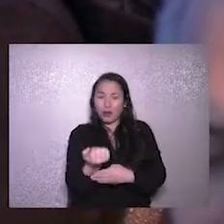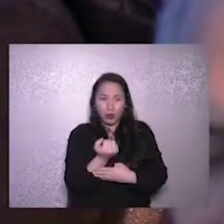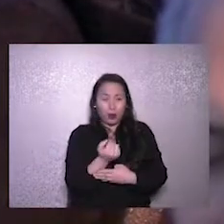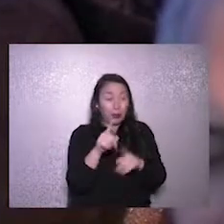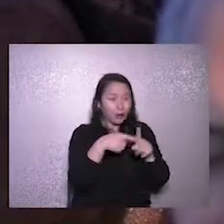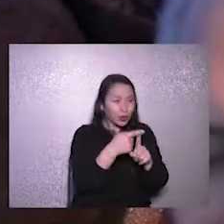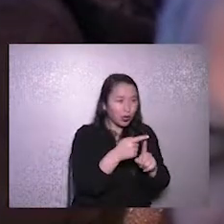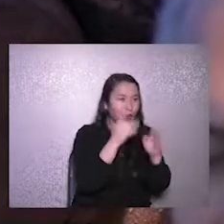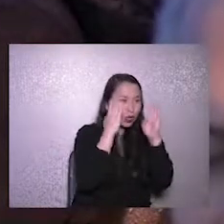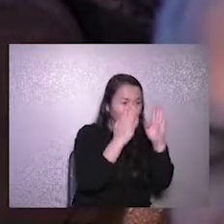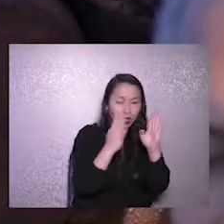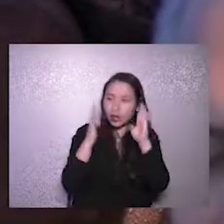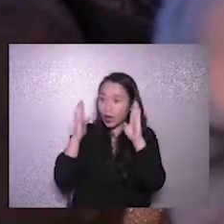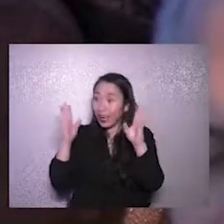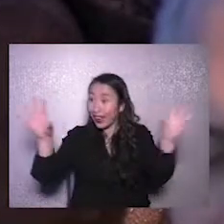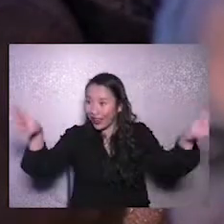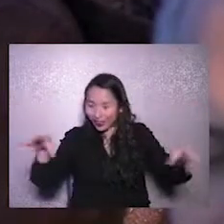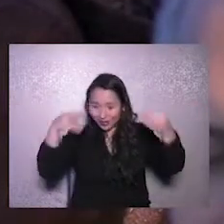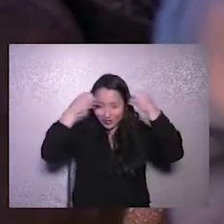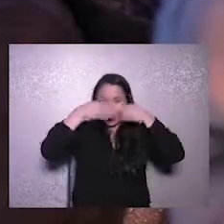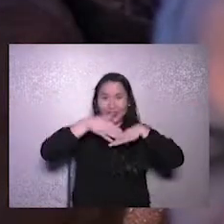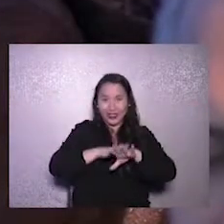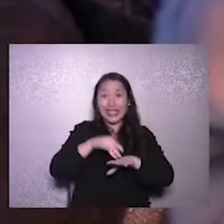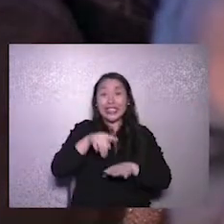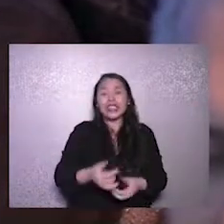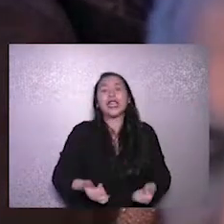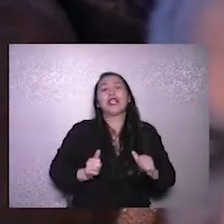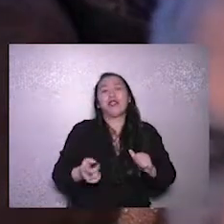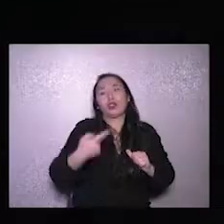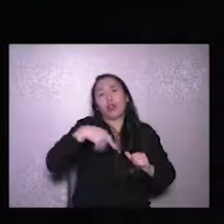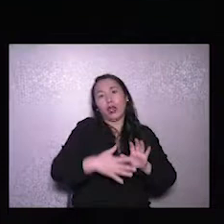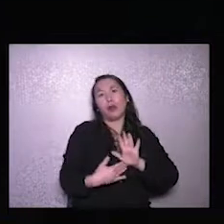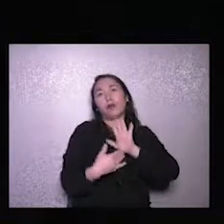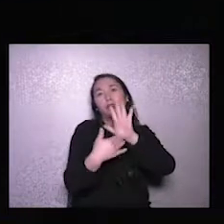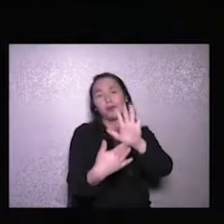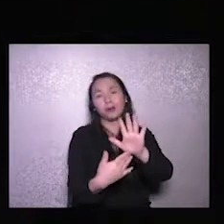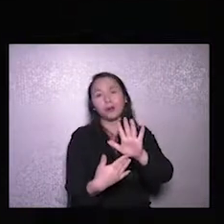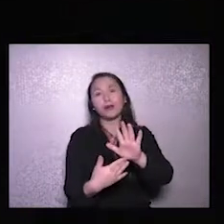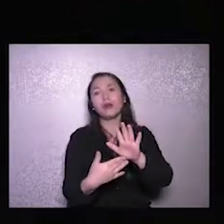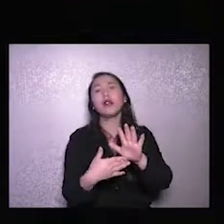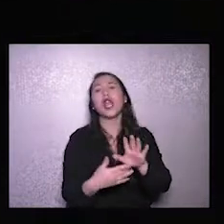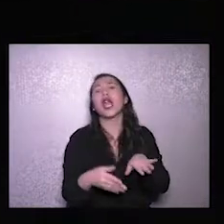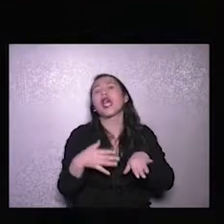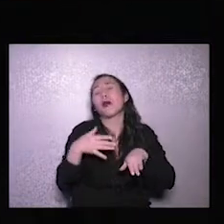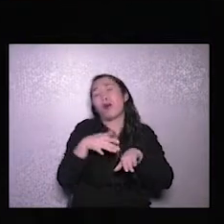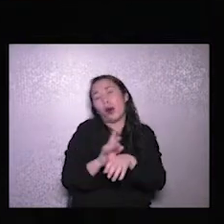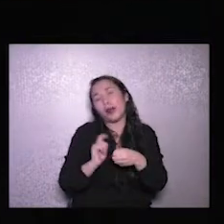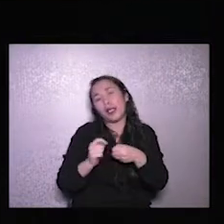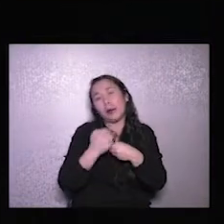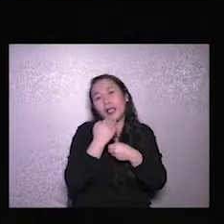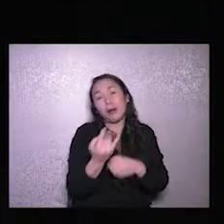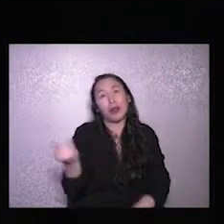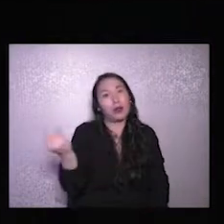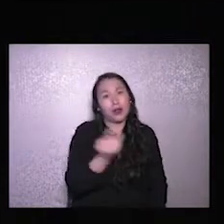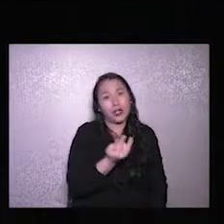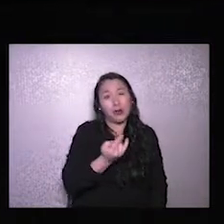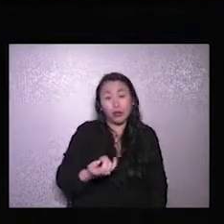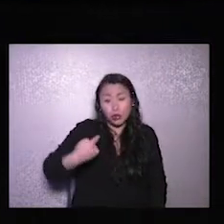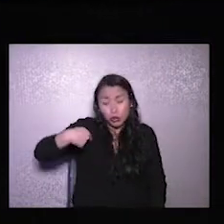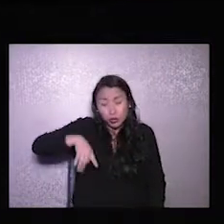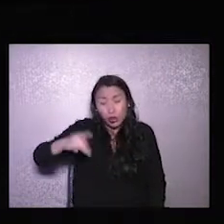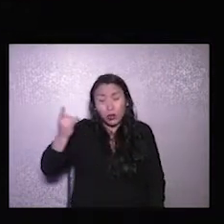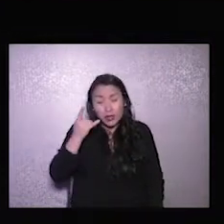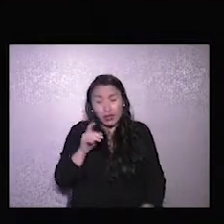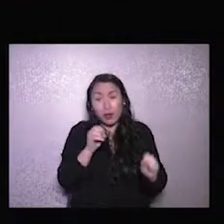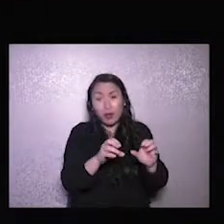ese es el desafío que nosotros les queremos proponer e involucrar a la universidad dentro de todos estos desafíos porque somos los que vamos a formar. Yo siempre les digo a mis